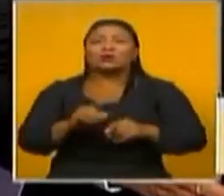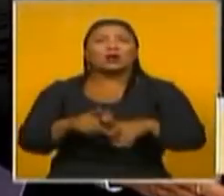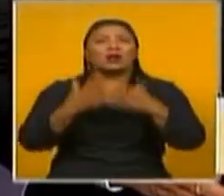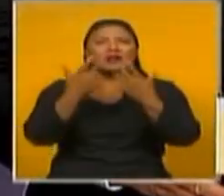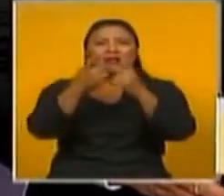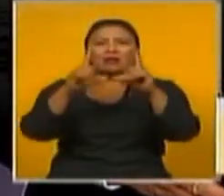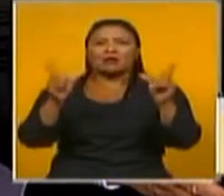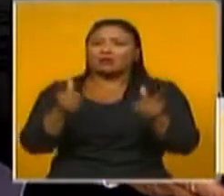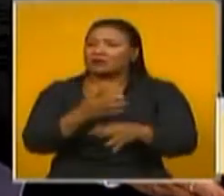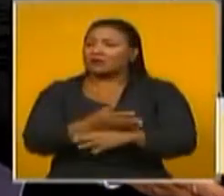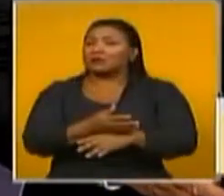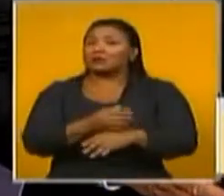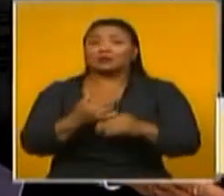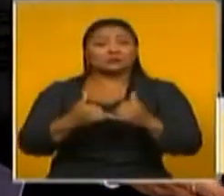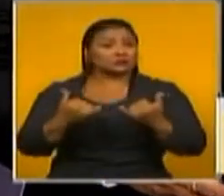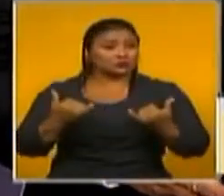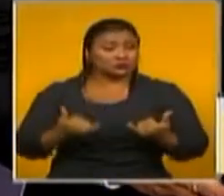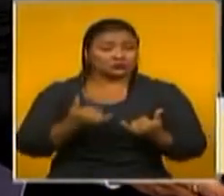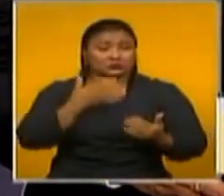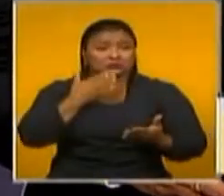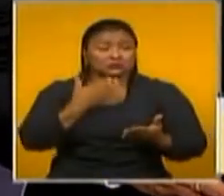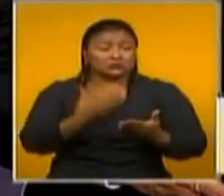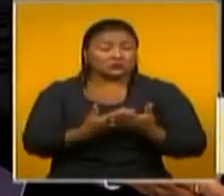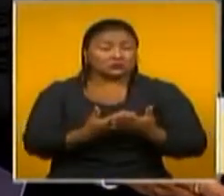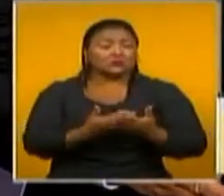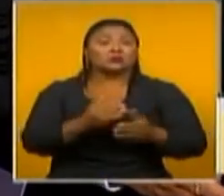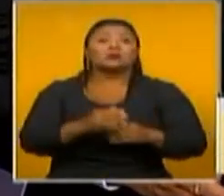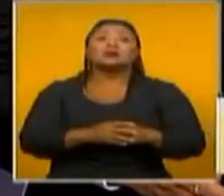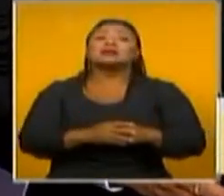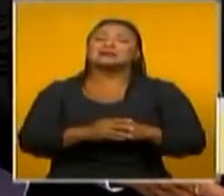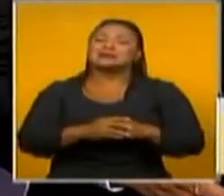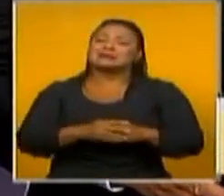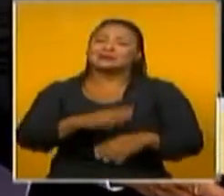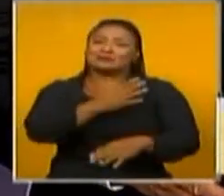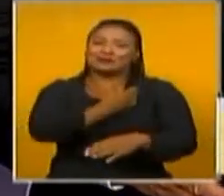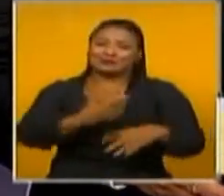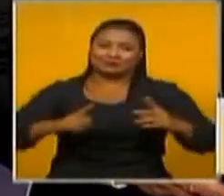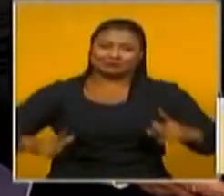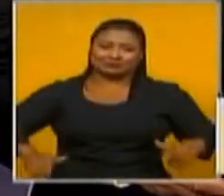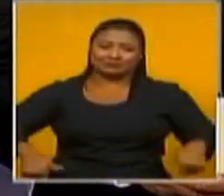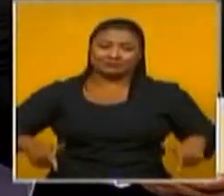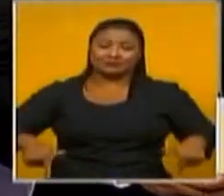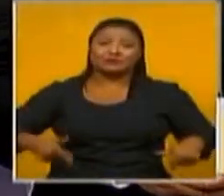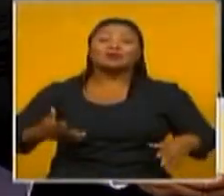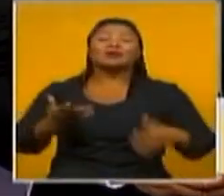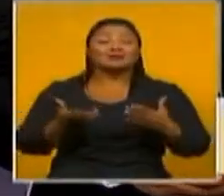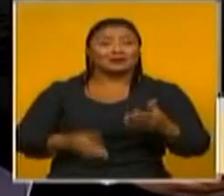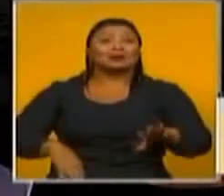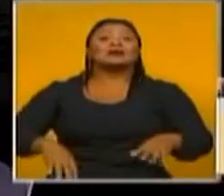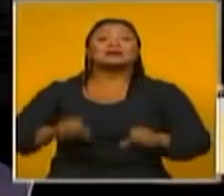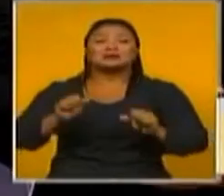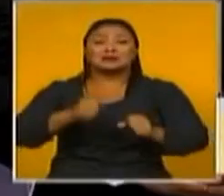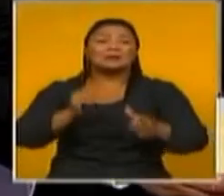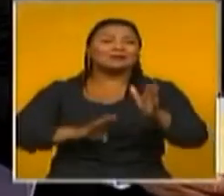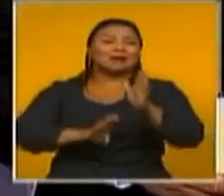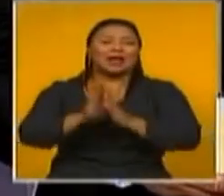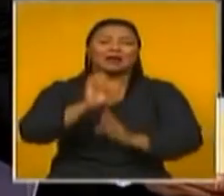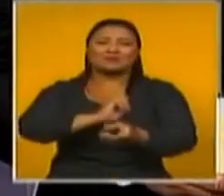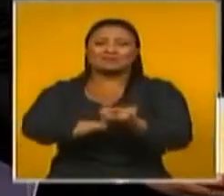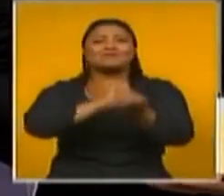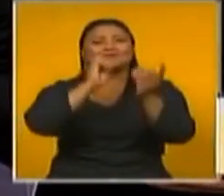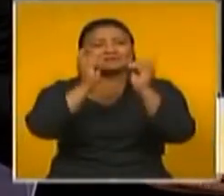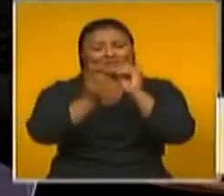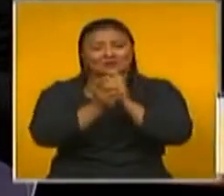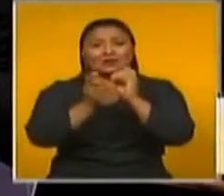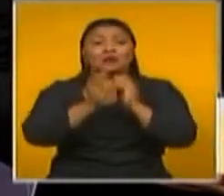libertades. Hoy, gracias a la iniciativa del presidente Lenín Moreno, tenemos la posibilidad de lograr un cambio.